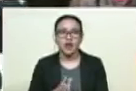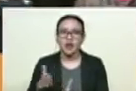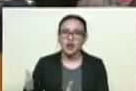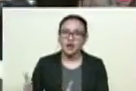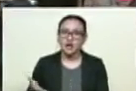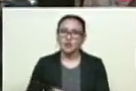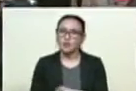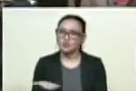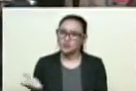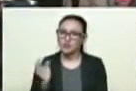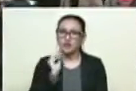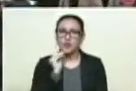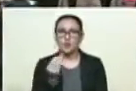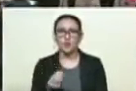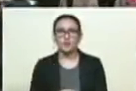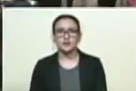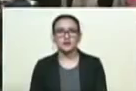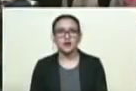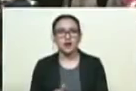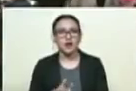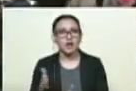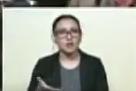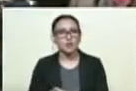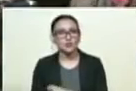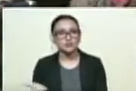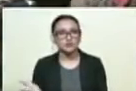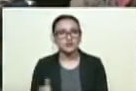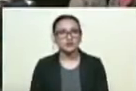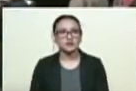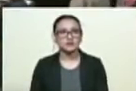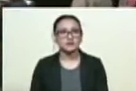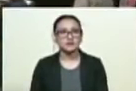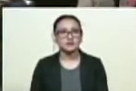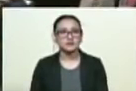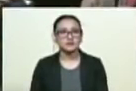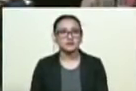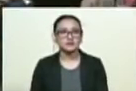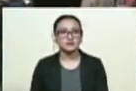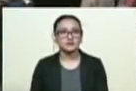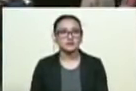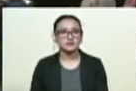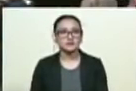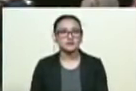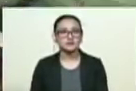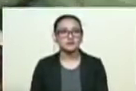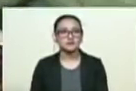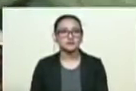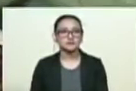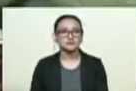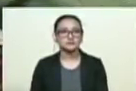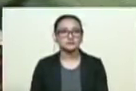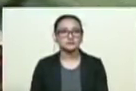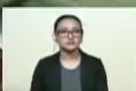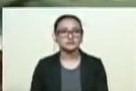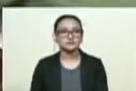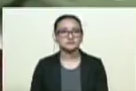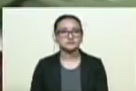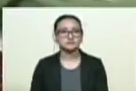Al lado de ustedes, muchachos. Al lado de ustedes, muchachas. Al lado de ustedes. Aquí, al ladito,